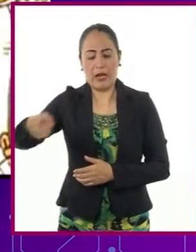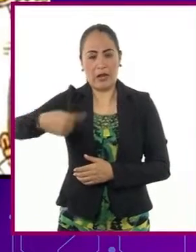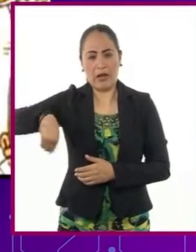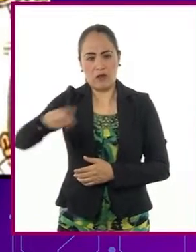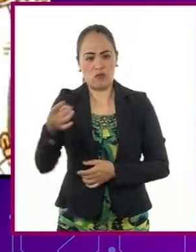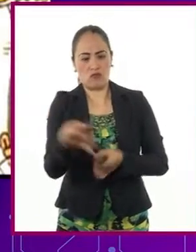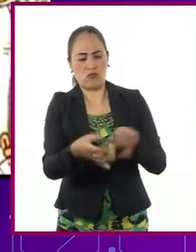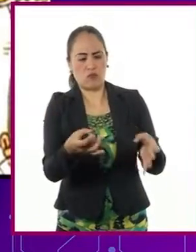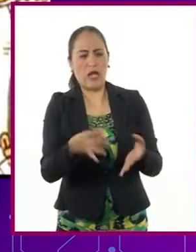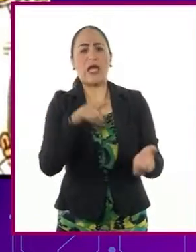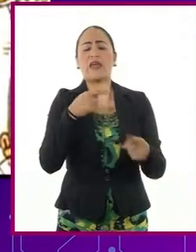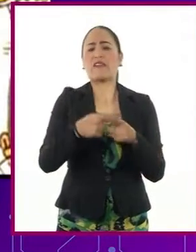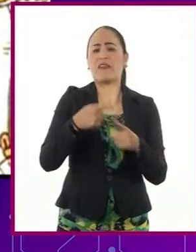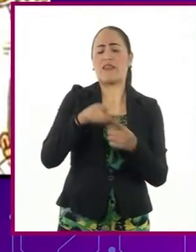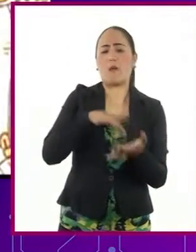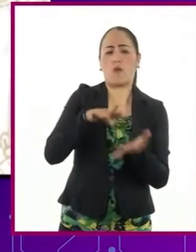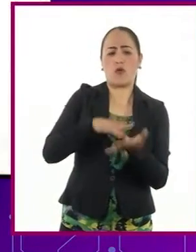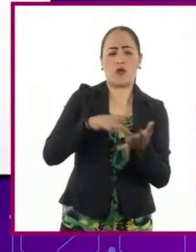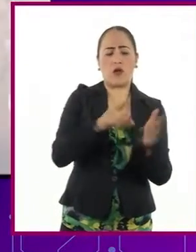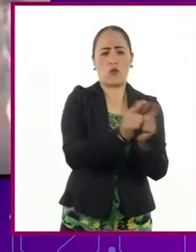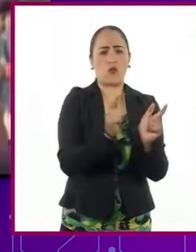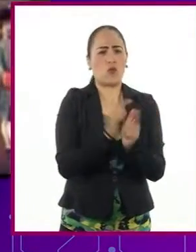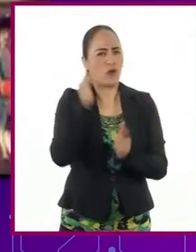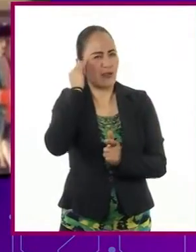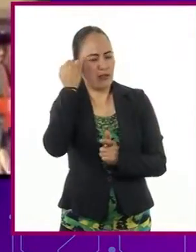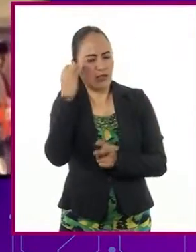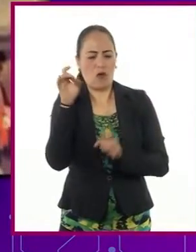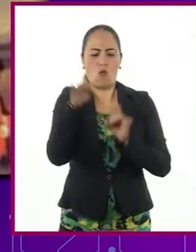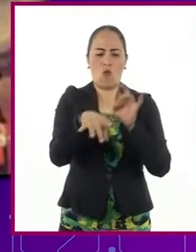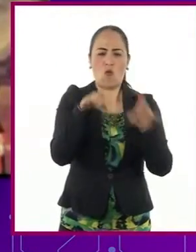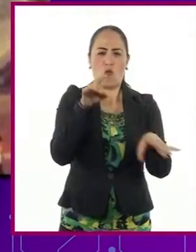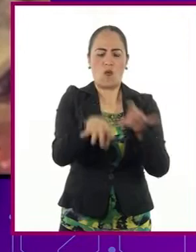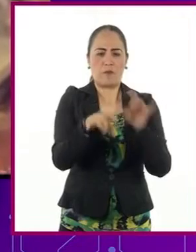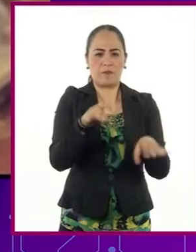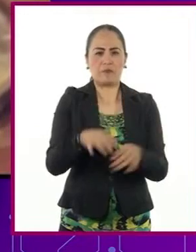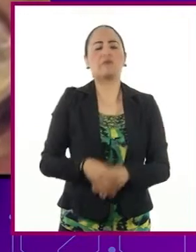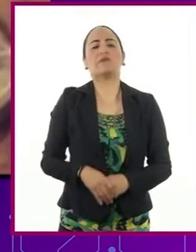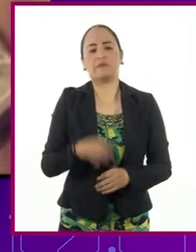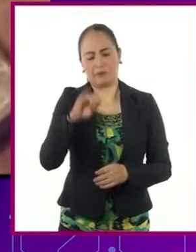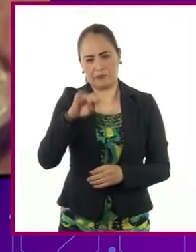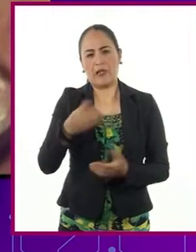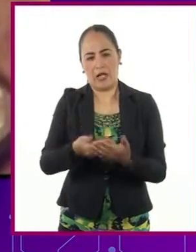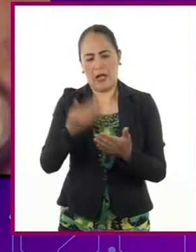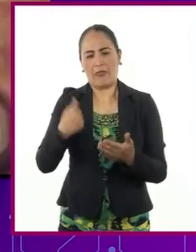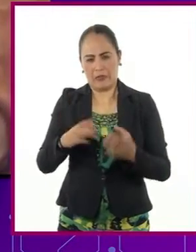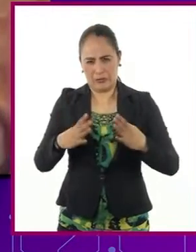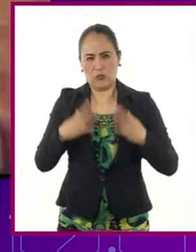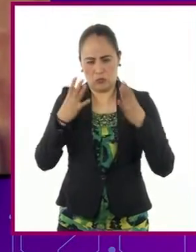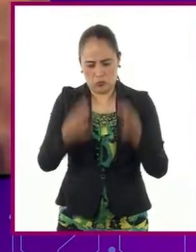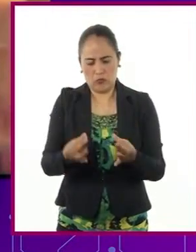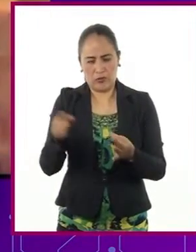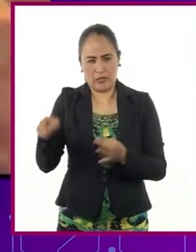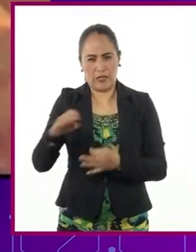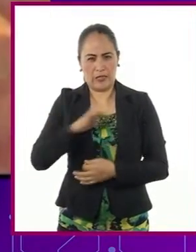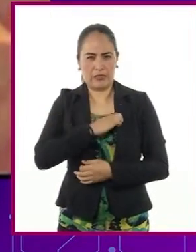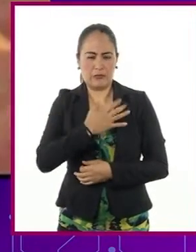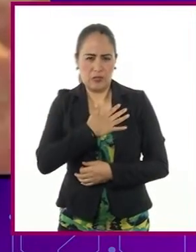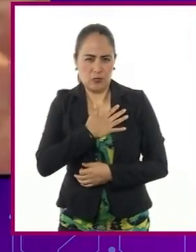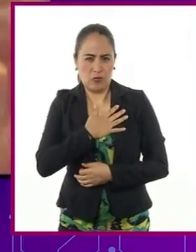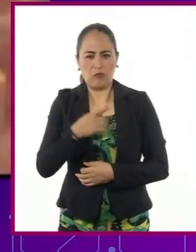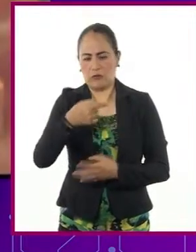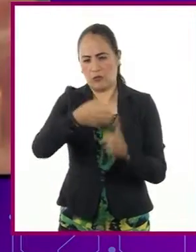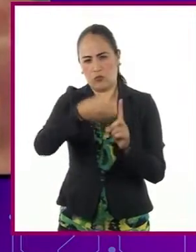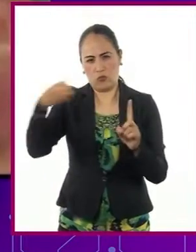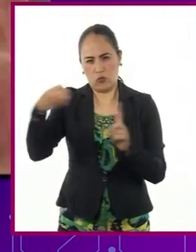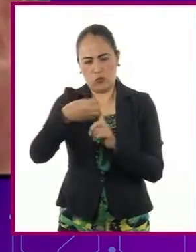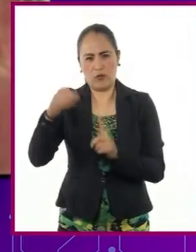huestes indígenas. Las poblaciones del norte de la Nueva España son todas fundadas por españoles, evidentemente bajo el modelo español, bajo el modelo de las ordenanzas de